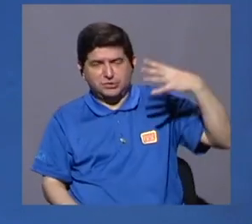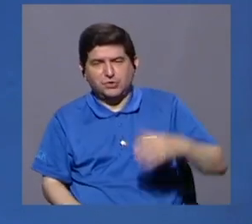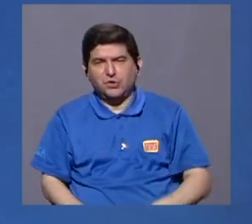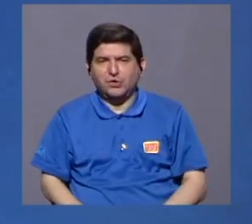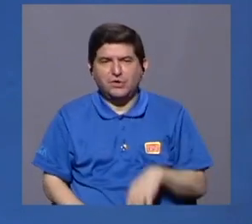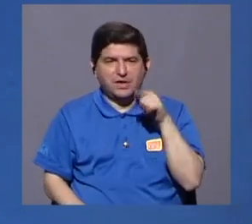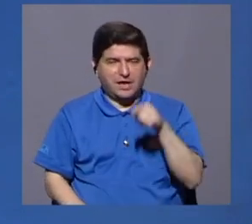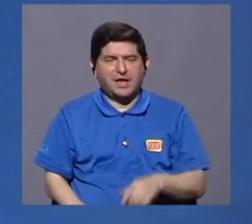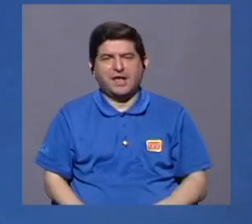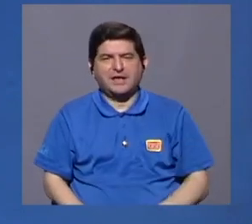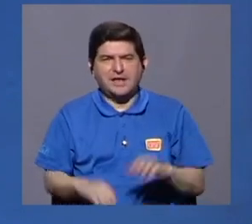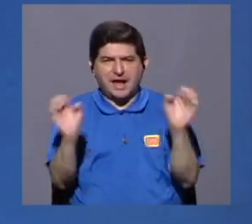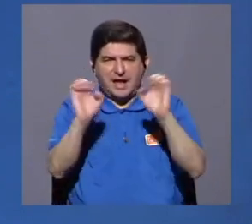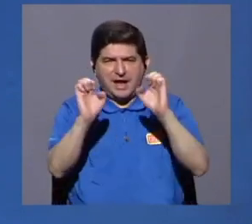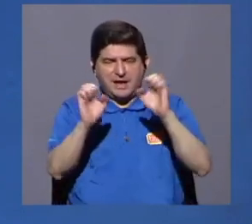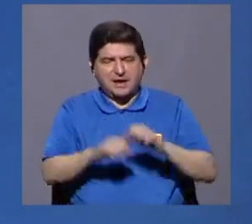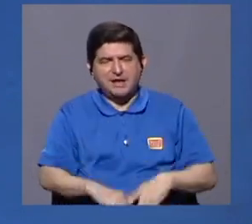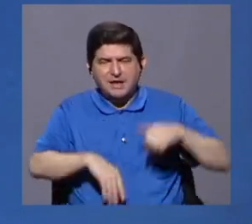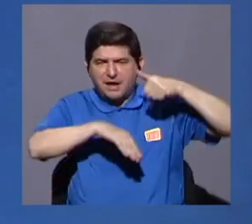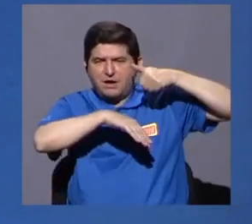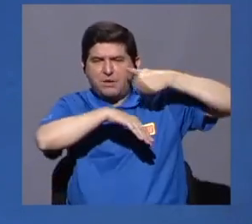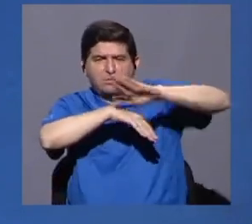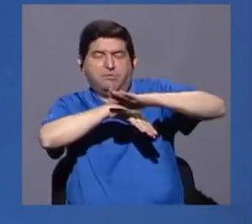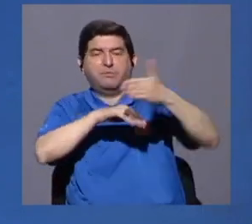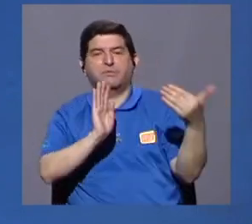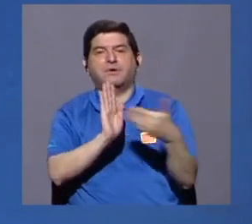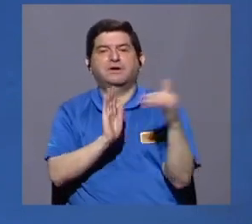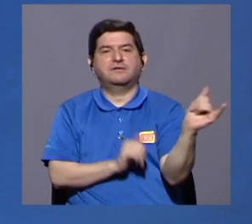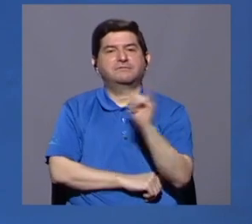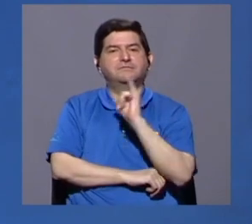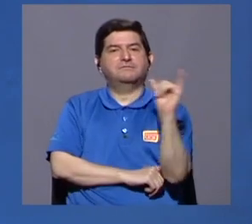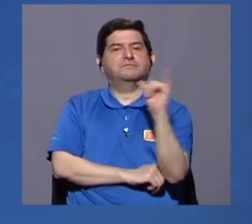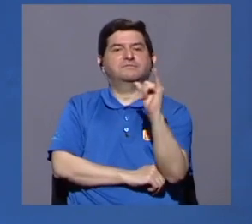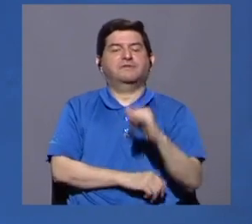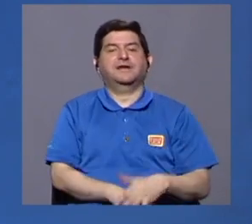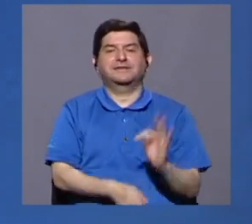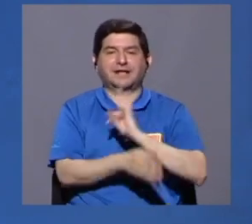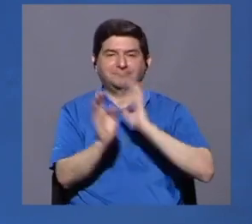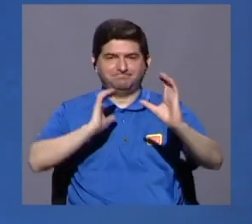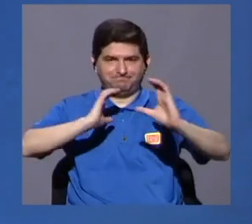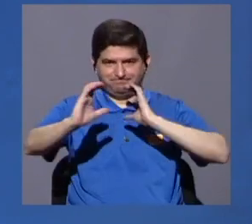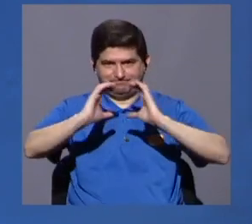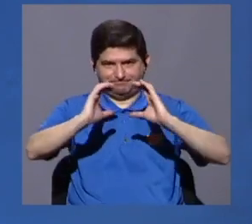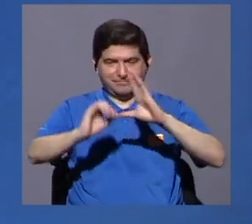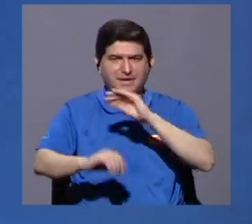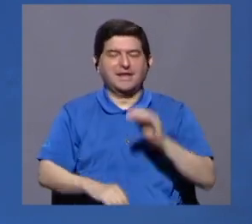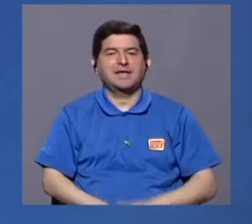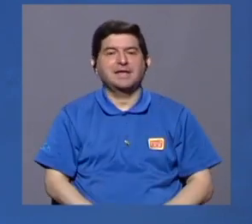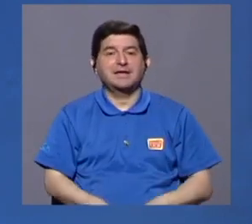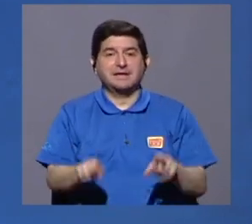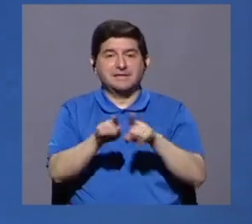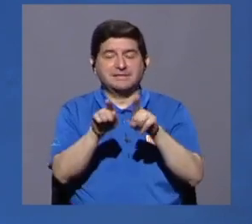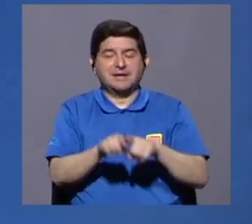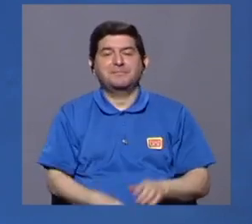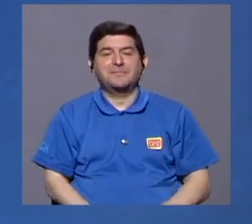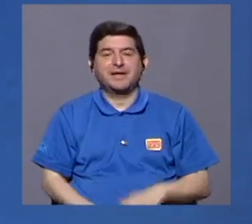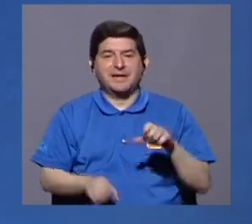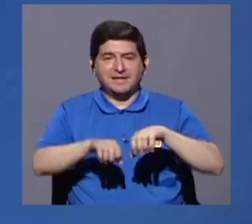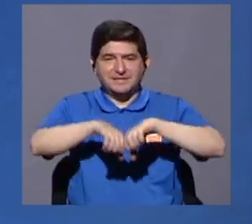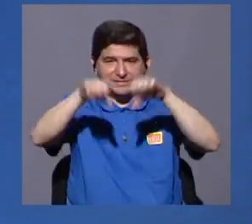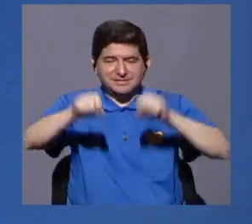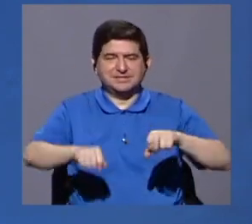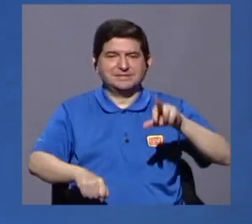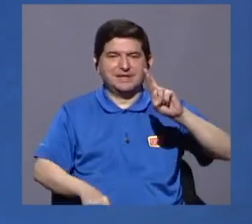partículas fueron energizadas en el sol también afectan por ejemplo las telecomunicaciones y los radares entonces